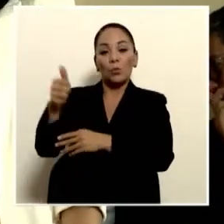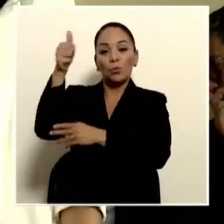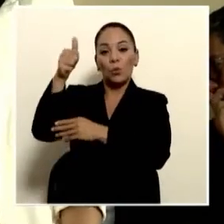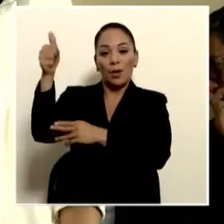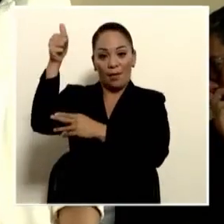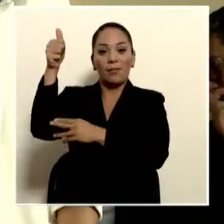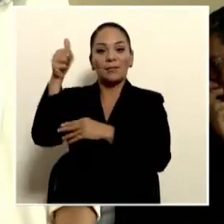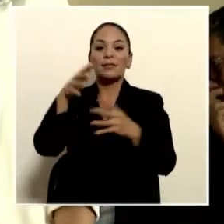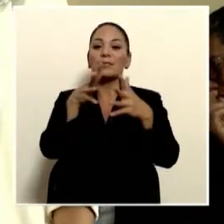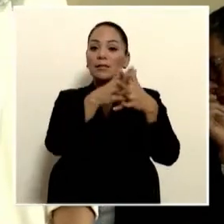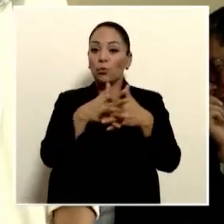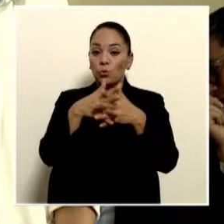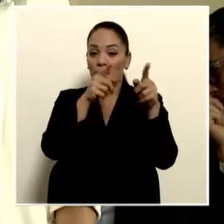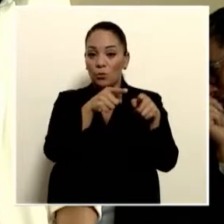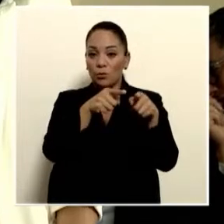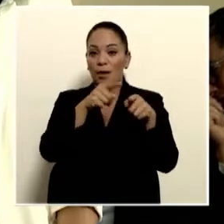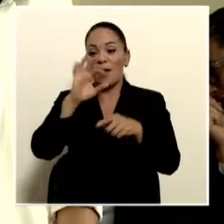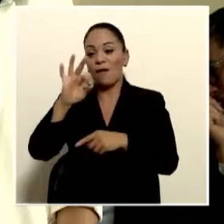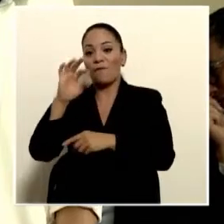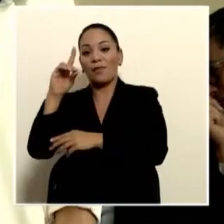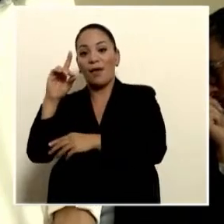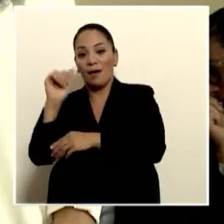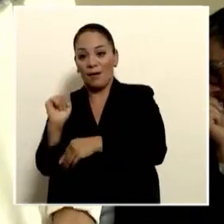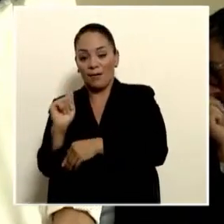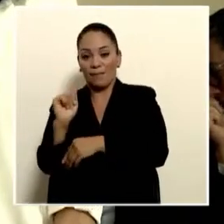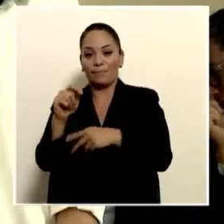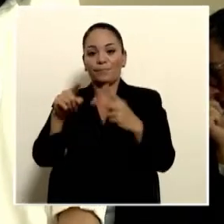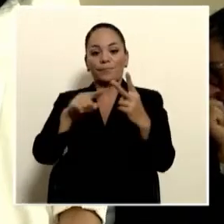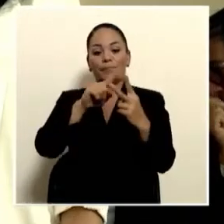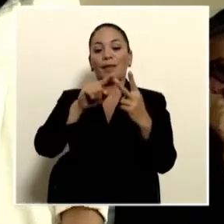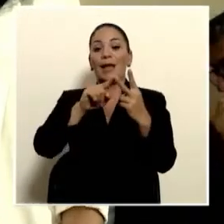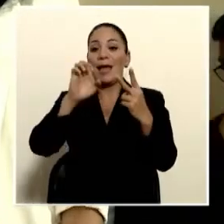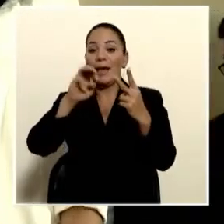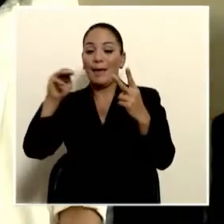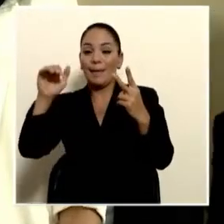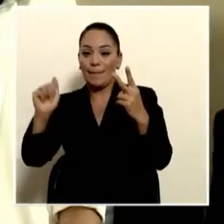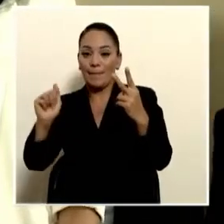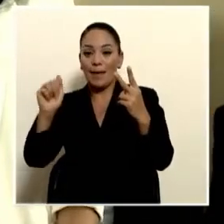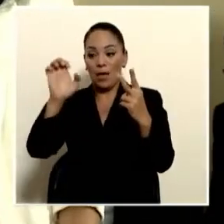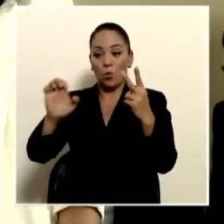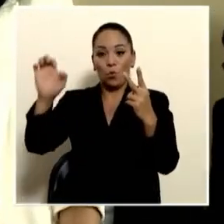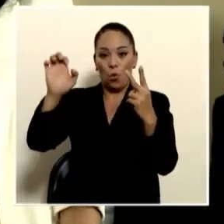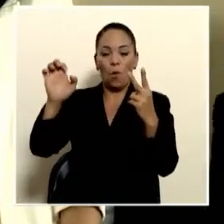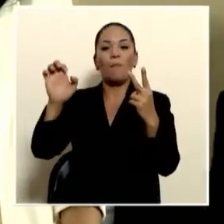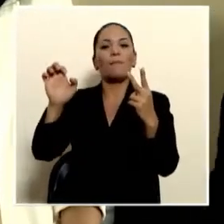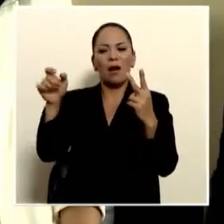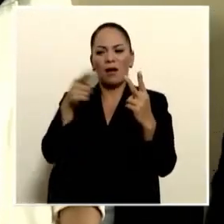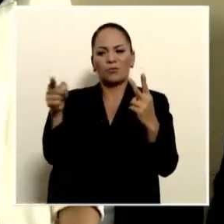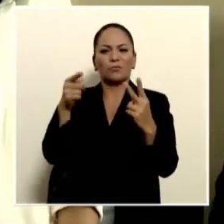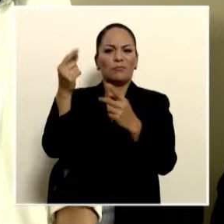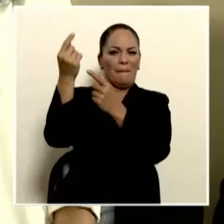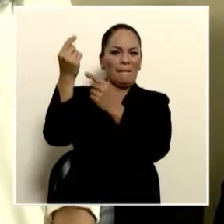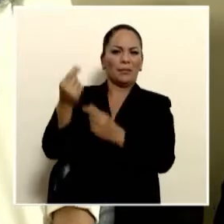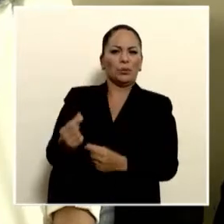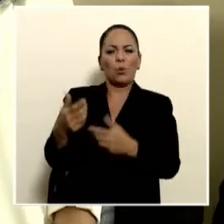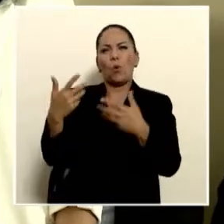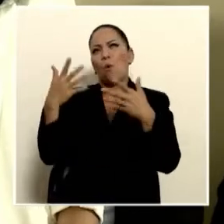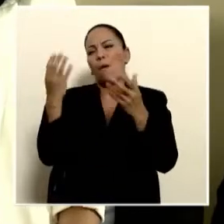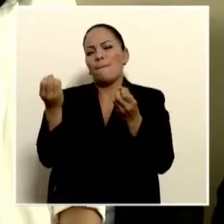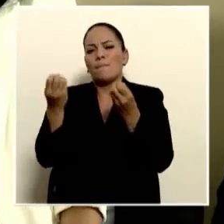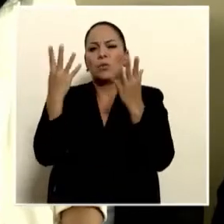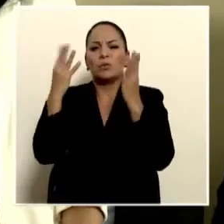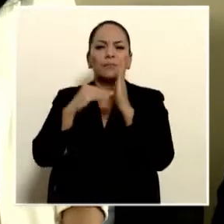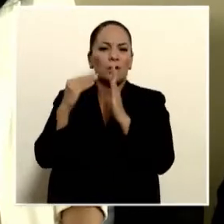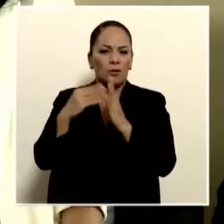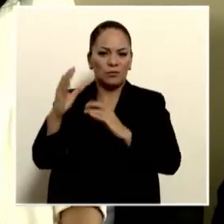sanitarias de los Estados Unidos, el FDA y de la EMA en Europa, tienen presupuestos